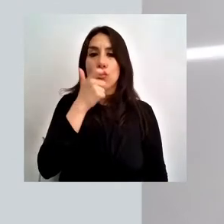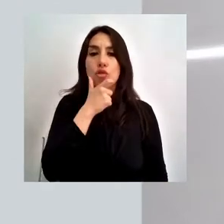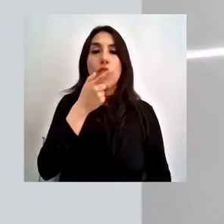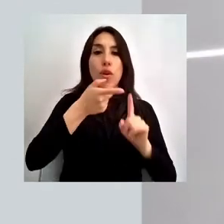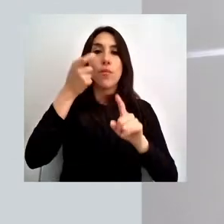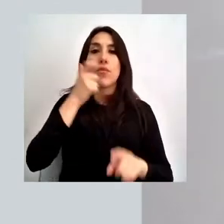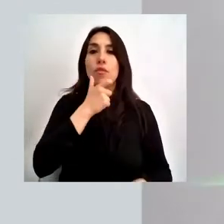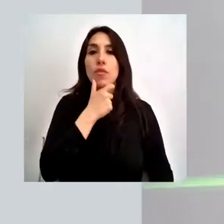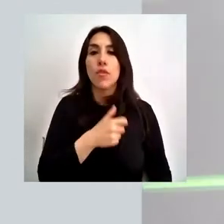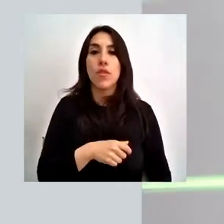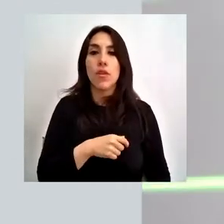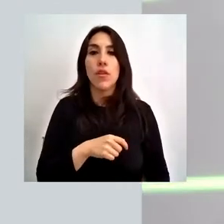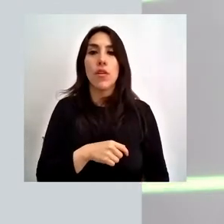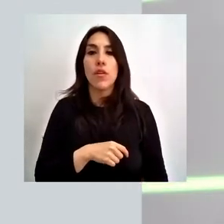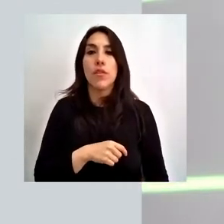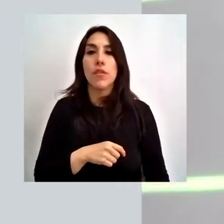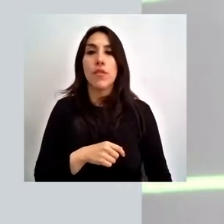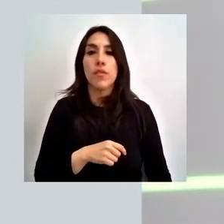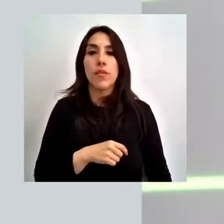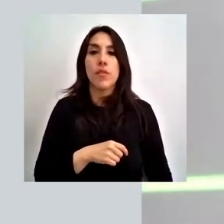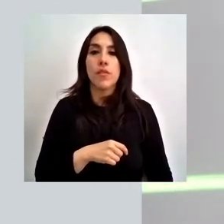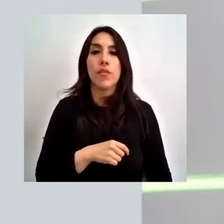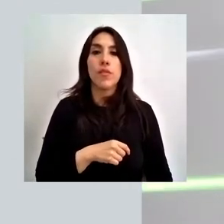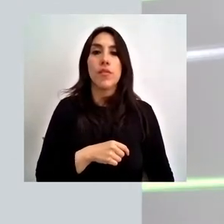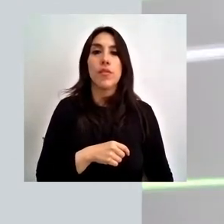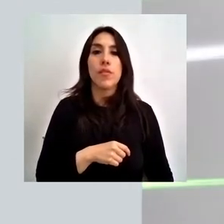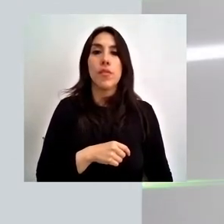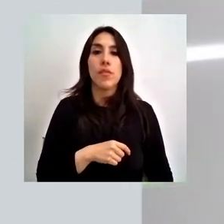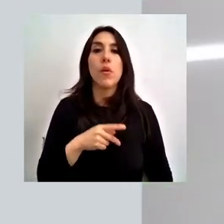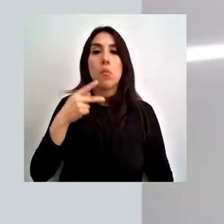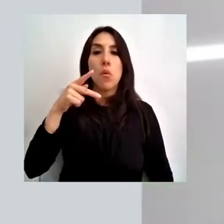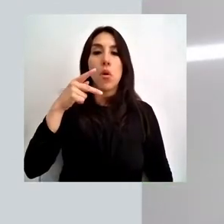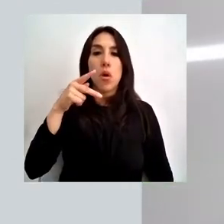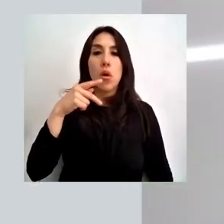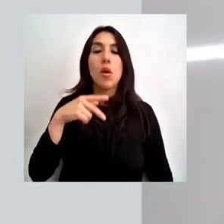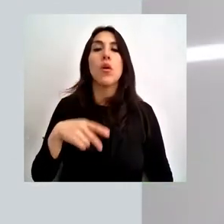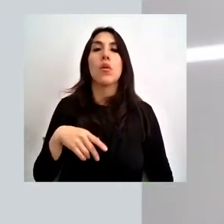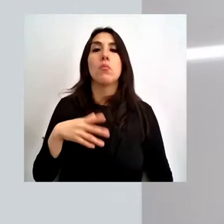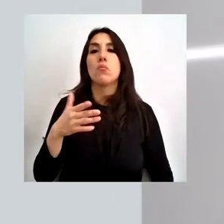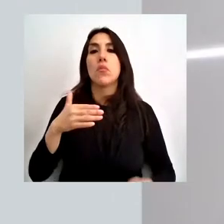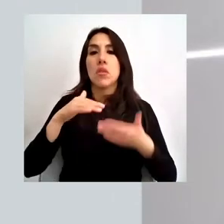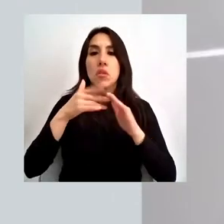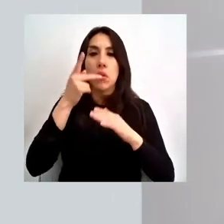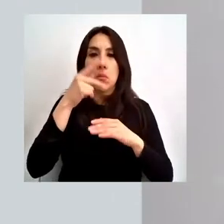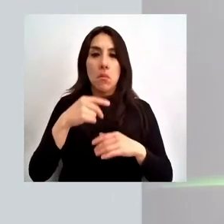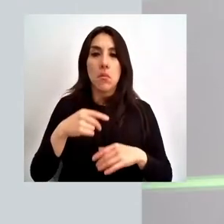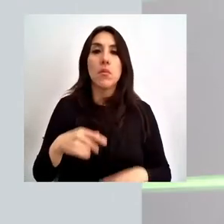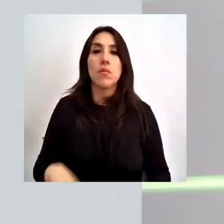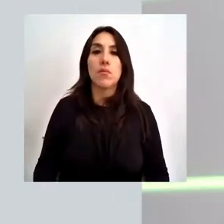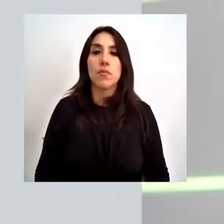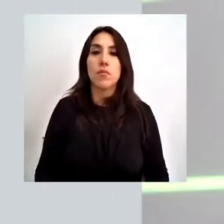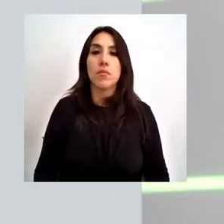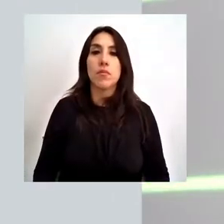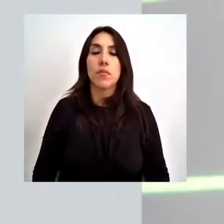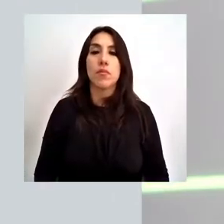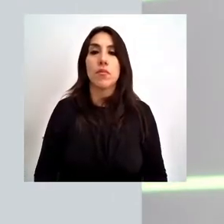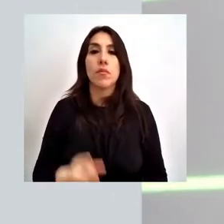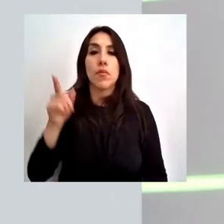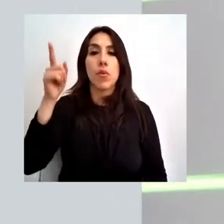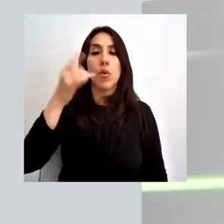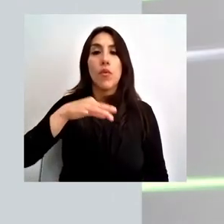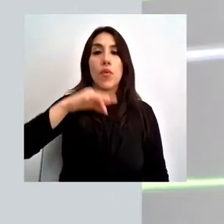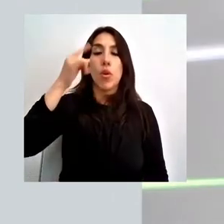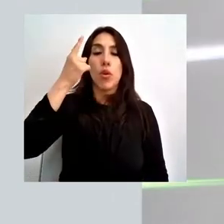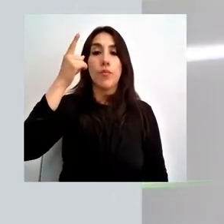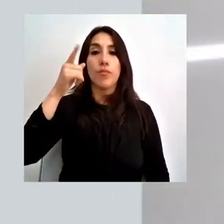centro de redes y desarrollo profesional del mundo para empleados con discapacidad kate además es